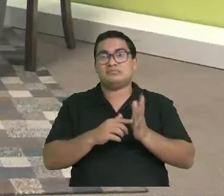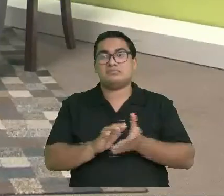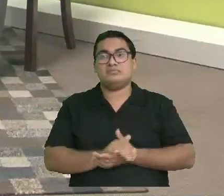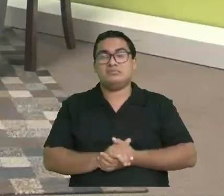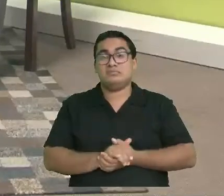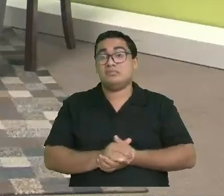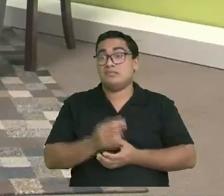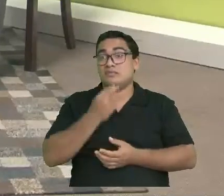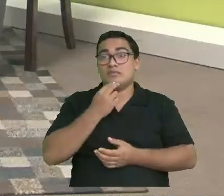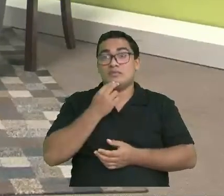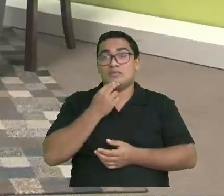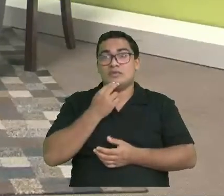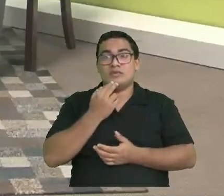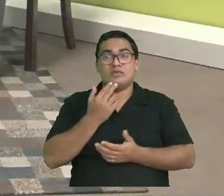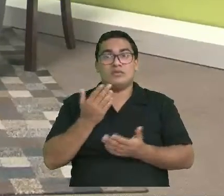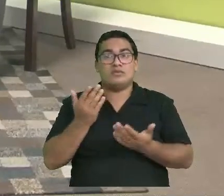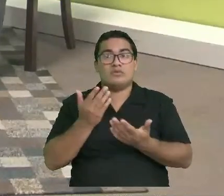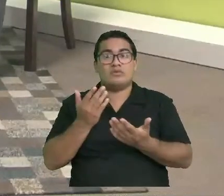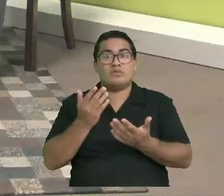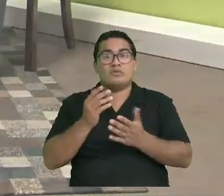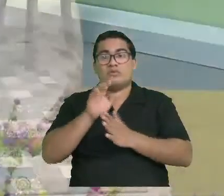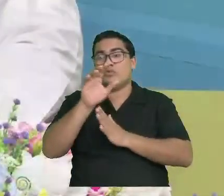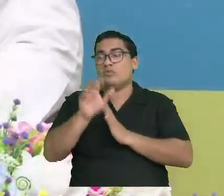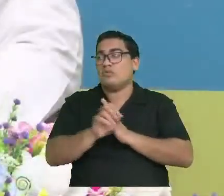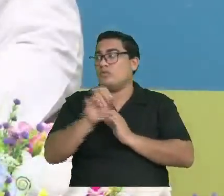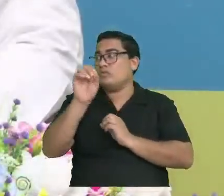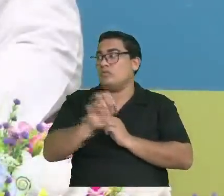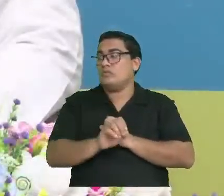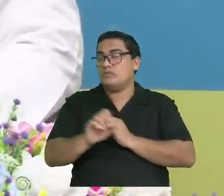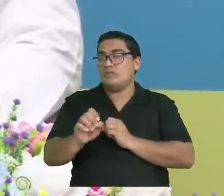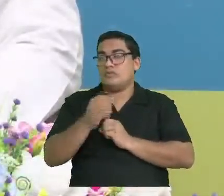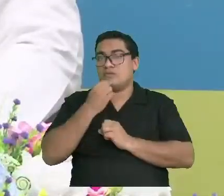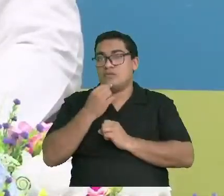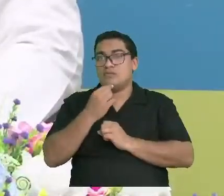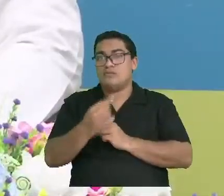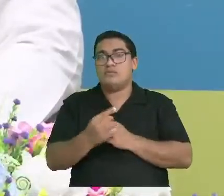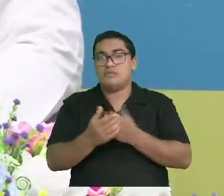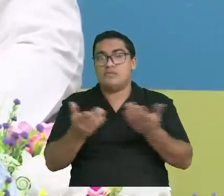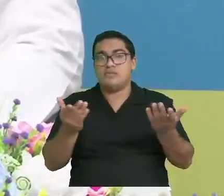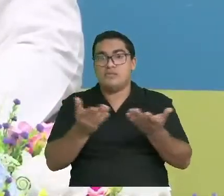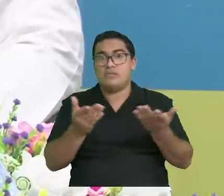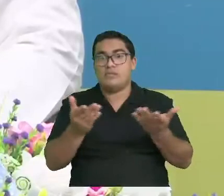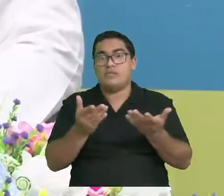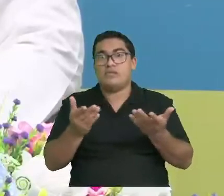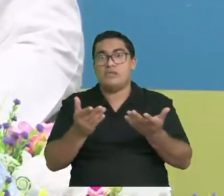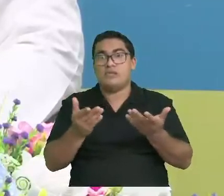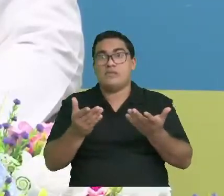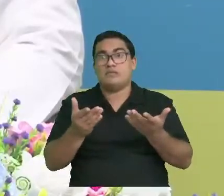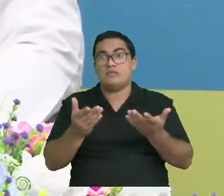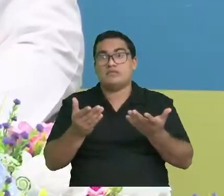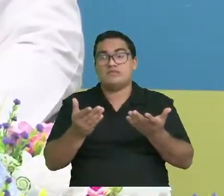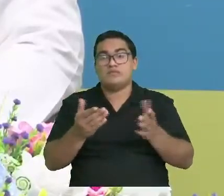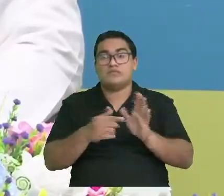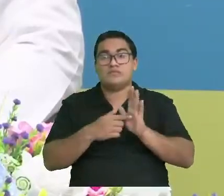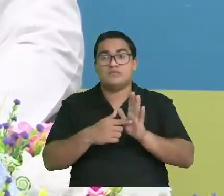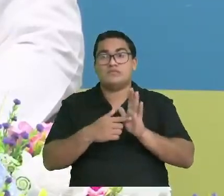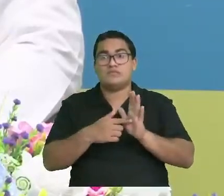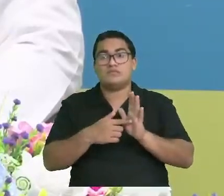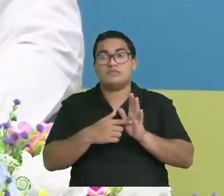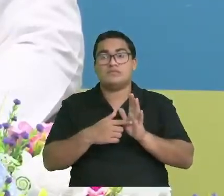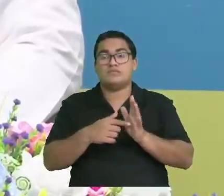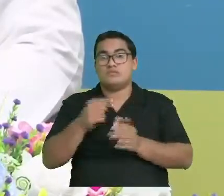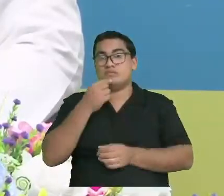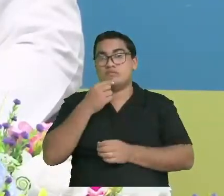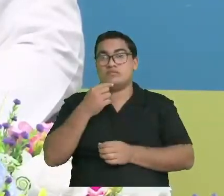No le sabría decir exactamente por qué, ¿verdad? Pero sí, es bastante frecuente, lo vemos en la consulta y se describe pues